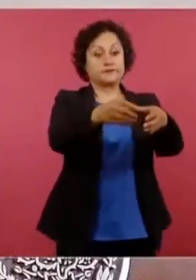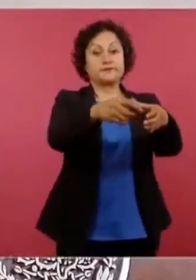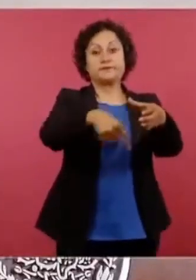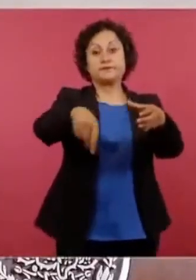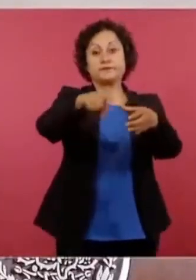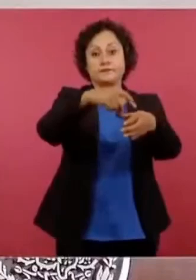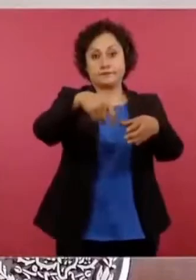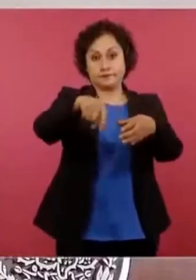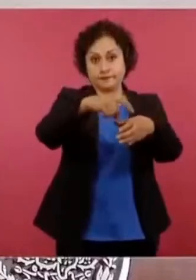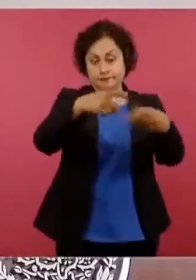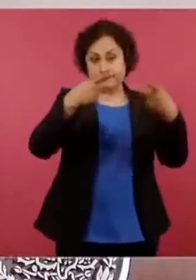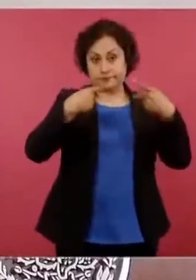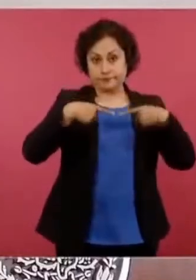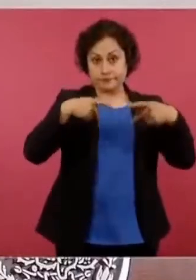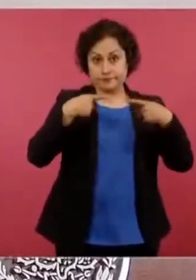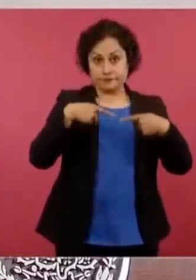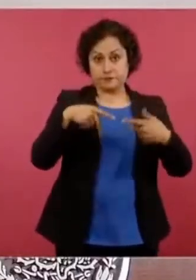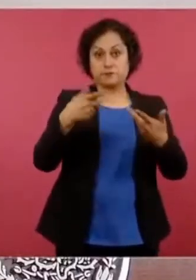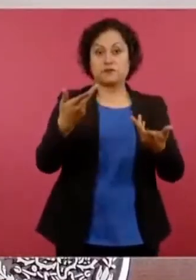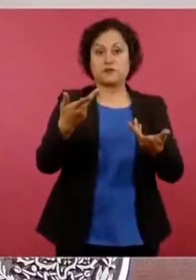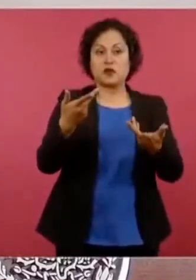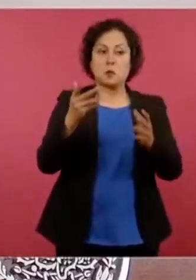intelectuales igual